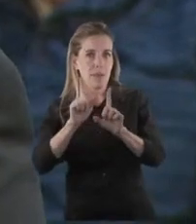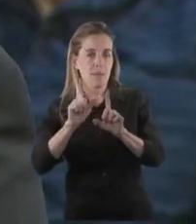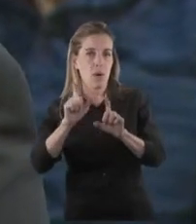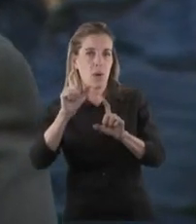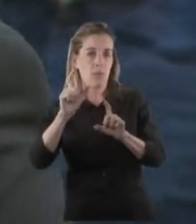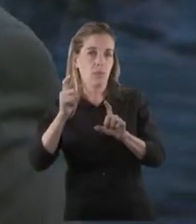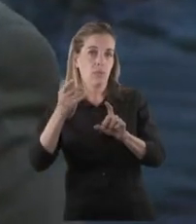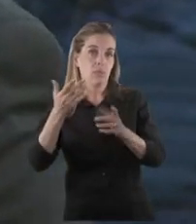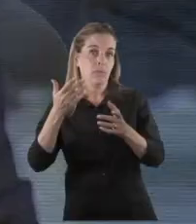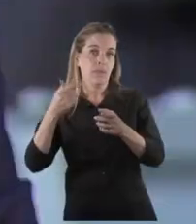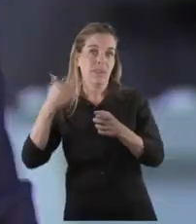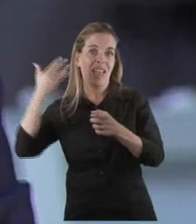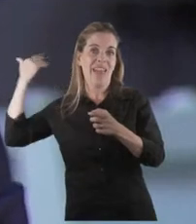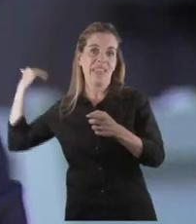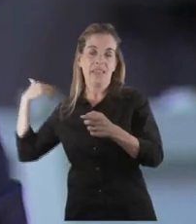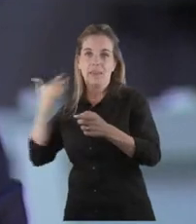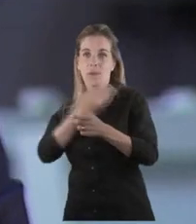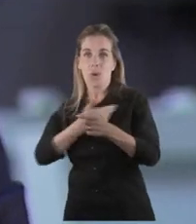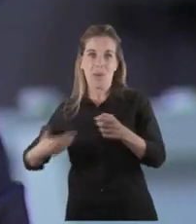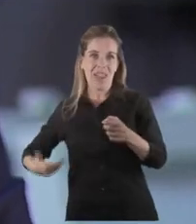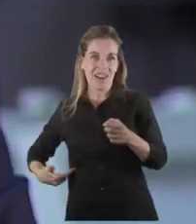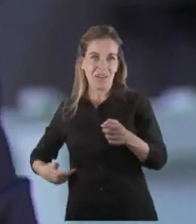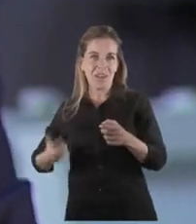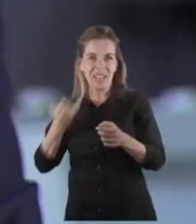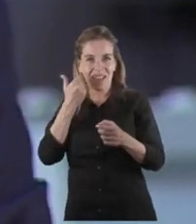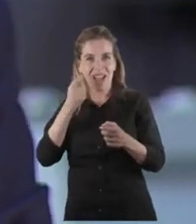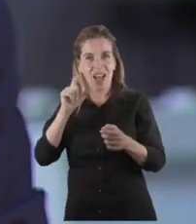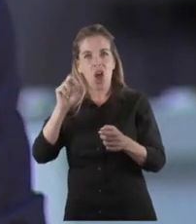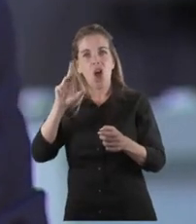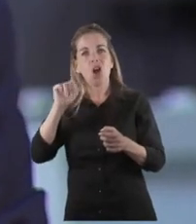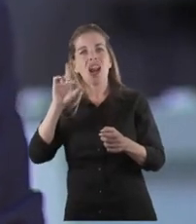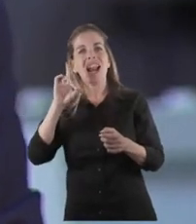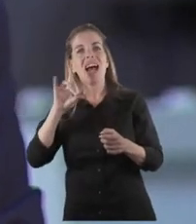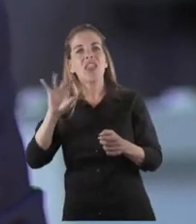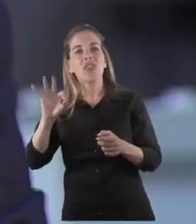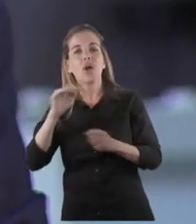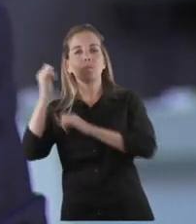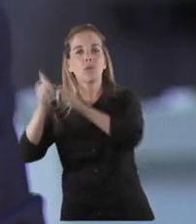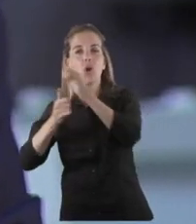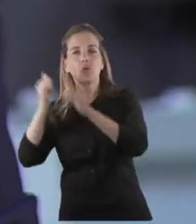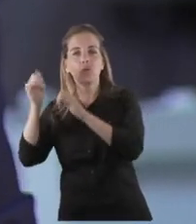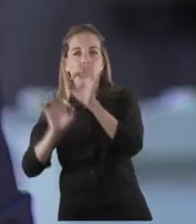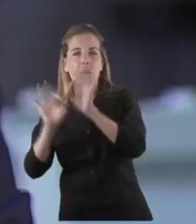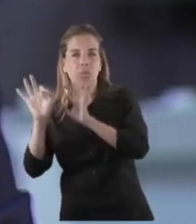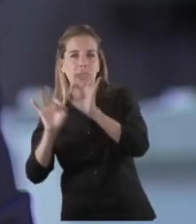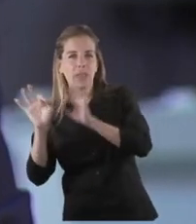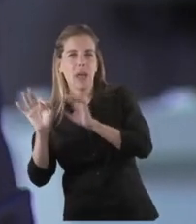que Orlando contó en detalle, y que también el intendente contó en detalle,